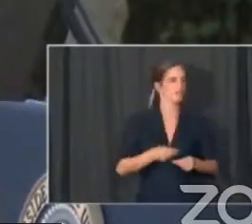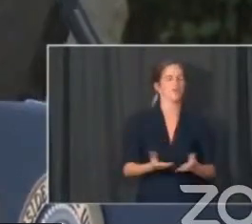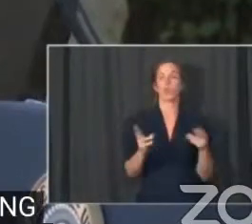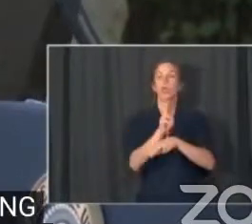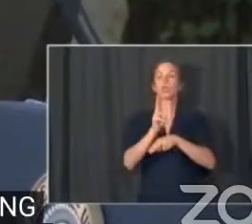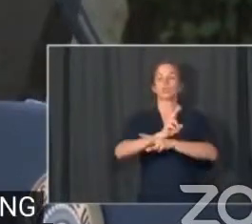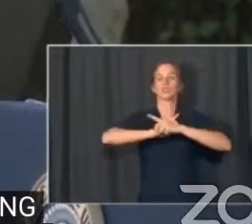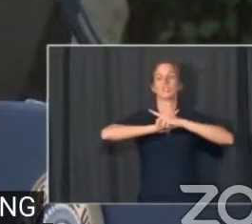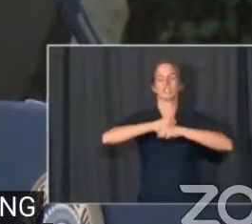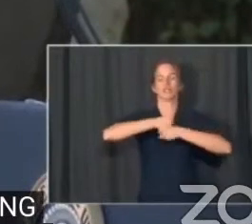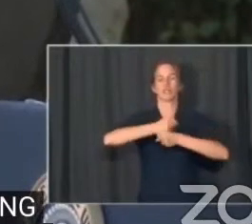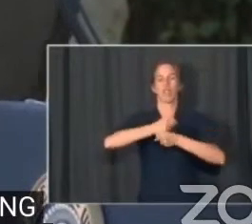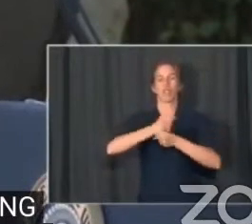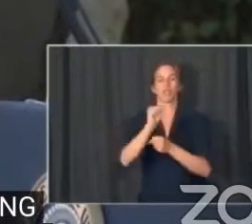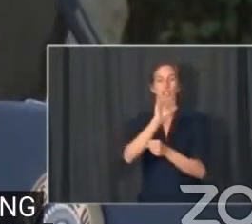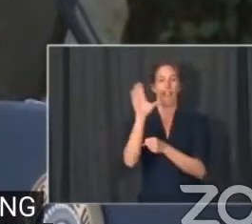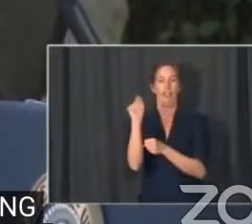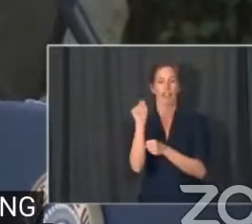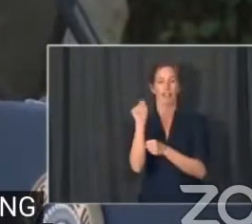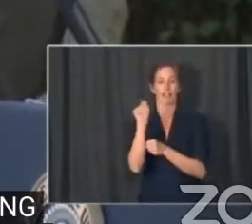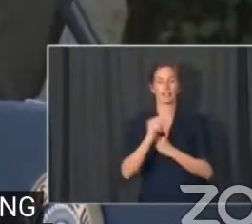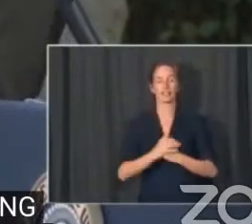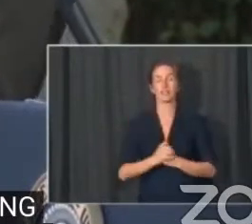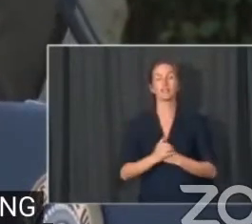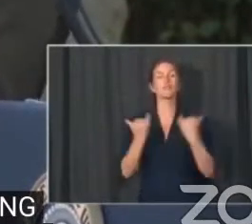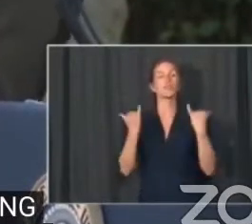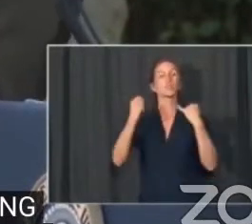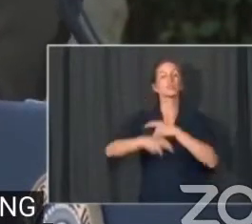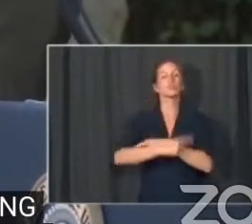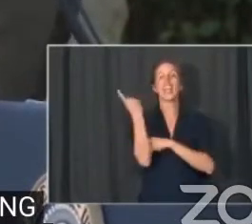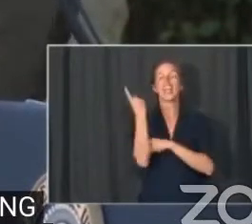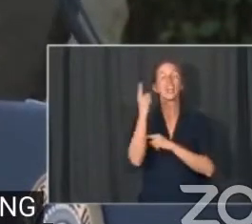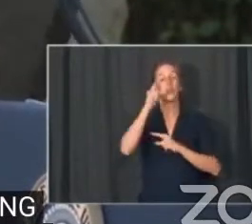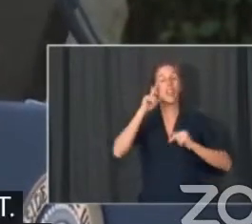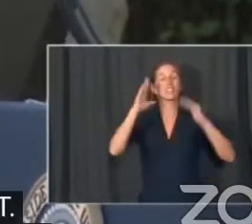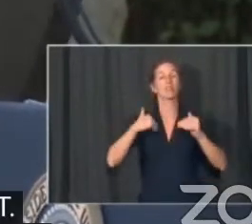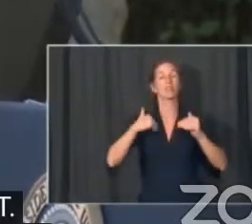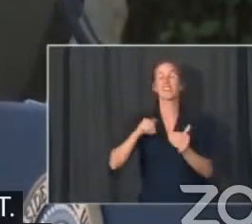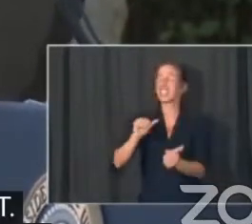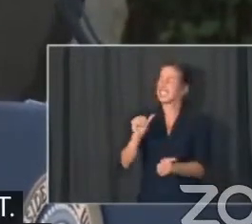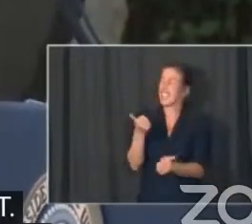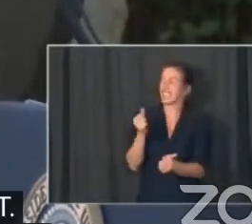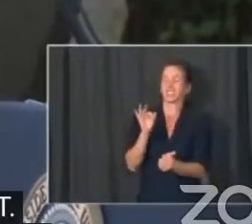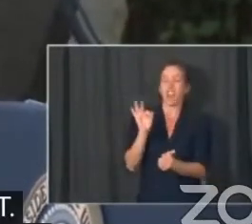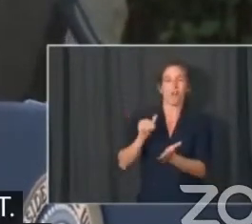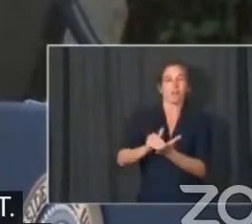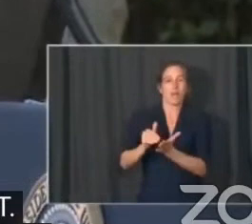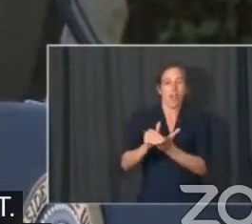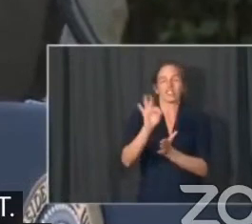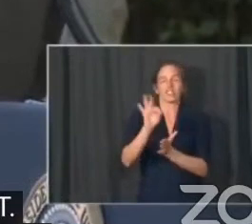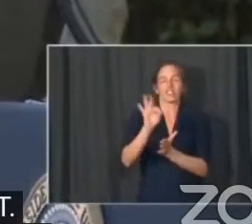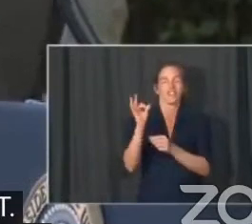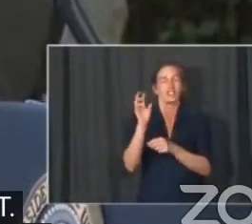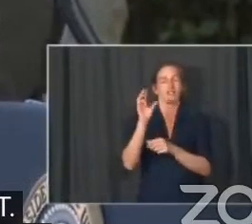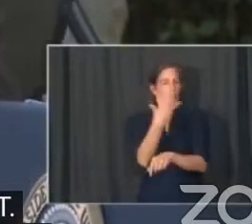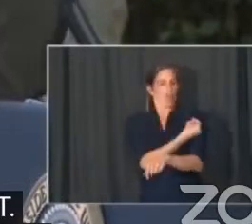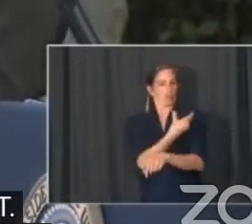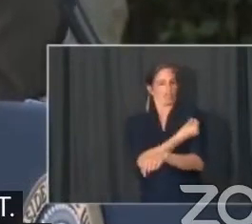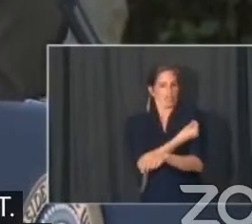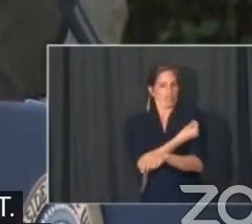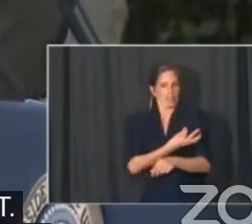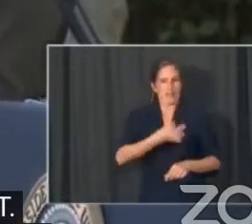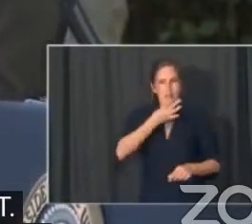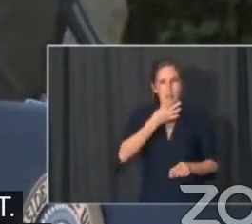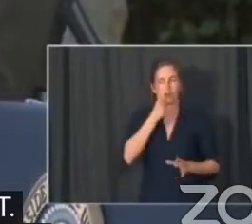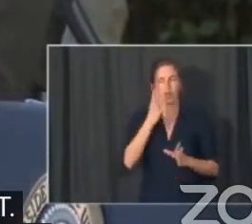Act. especialistas Today, we y expect to equipo have y tens of priorizar millions of entregar doses máquinas, immediately cadenas following de producción para EUA, and we will la creación